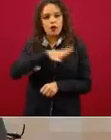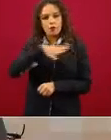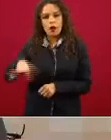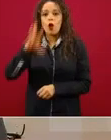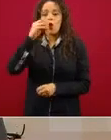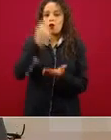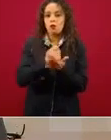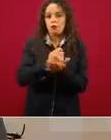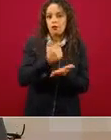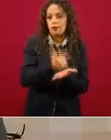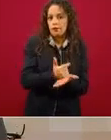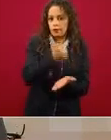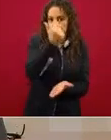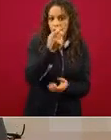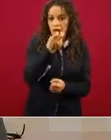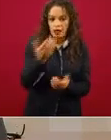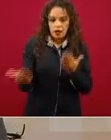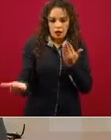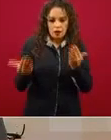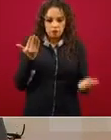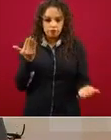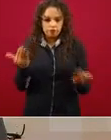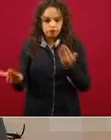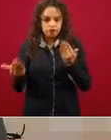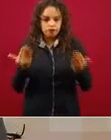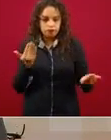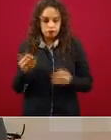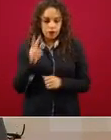una ponderación, es decir, se toman con distinta